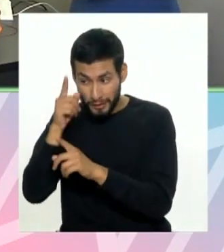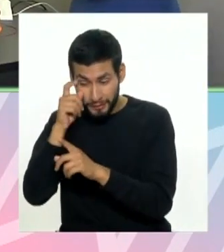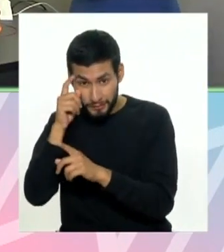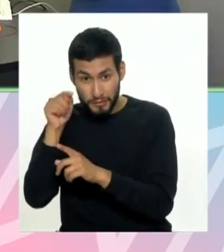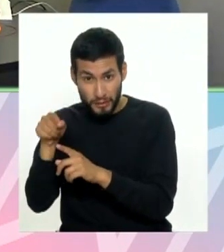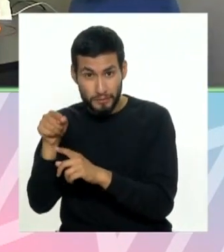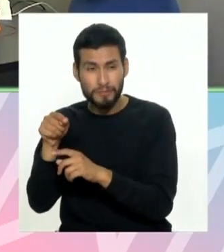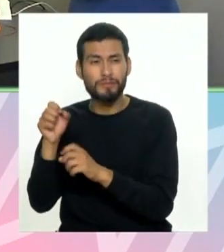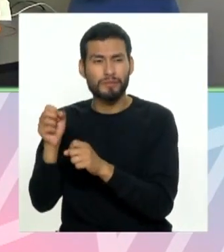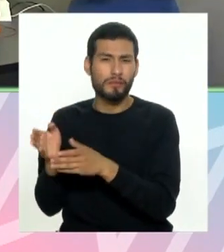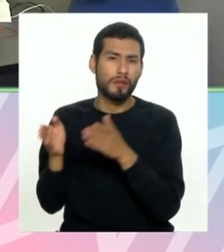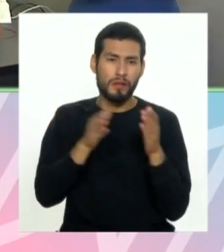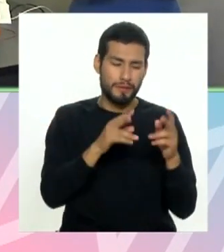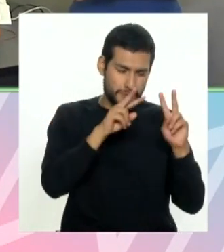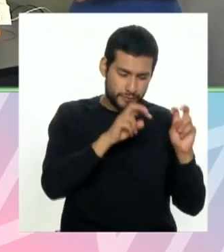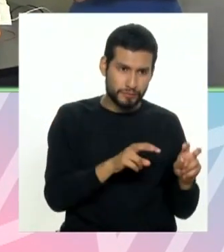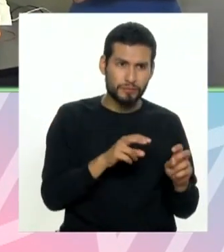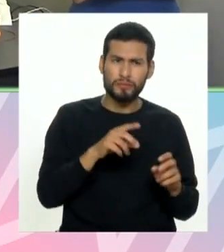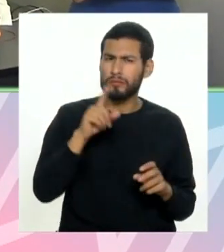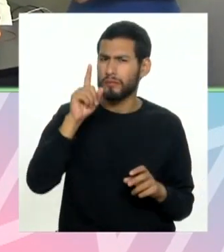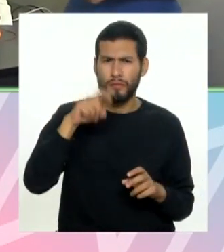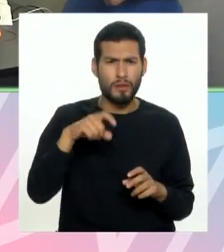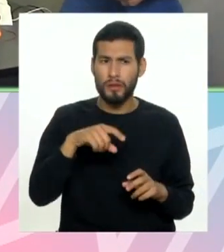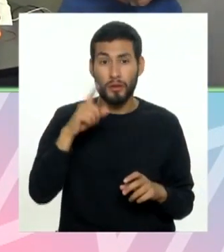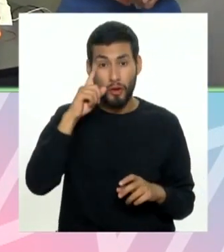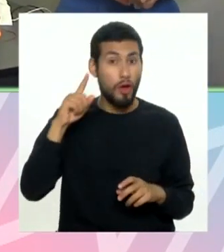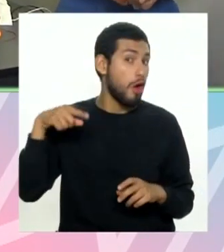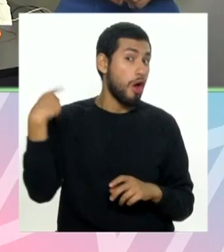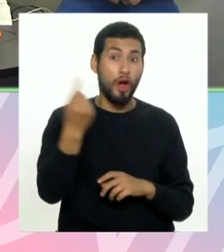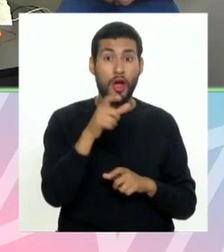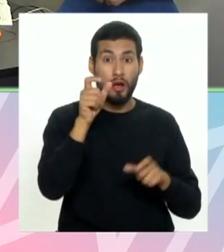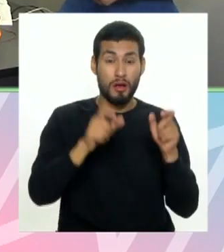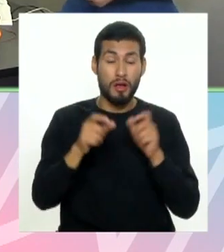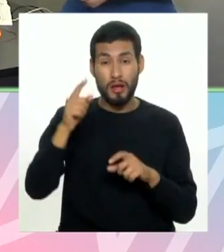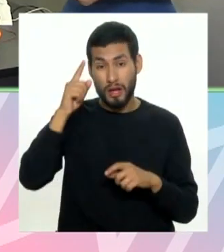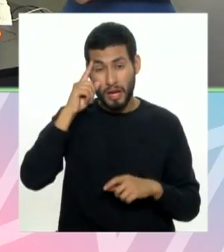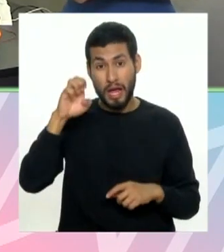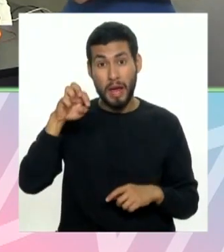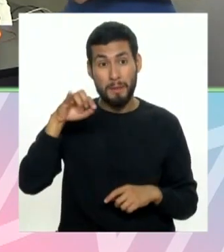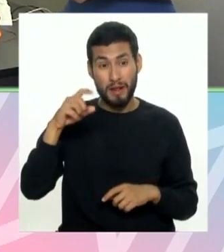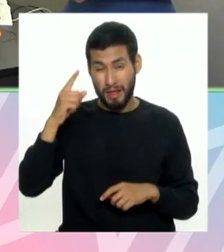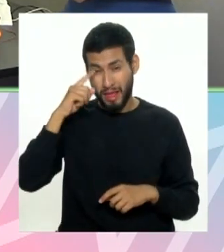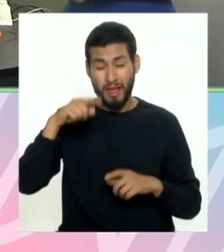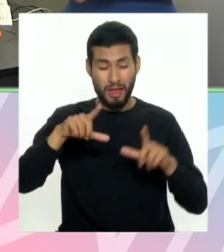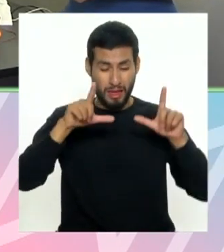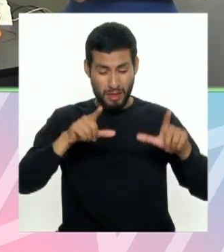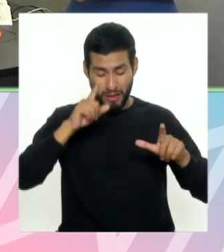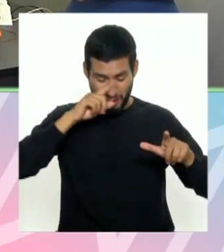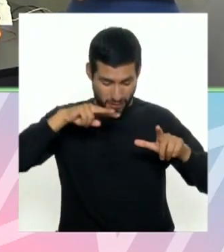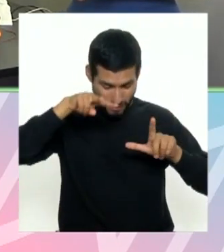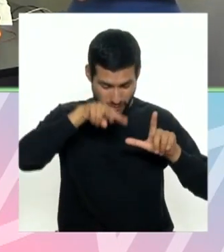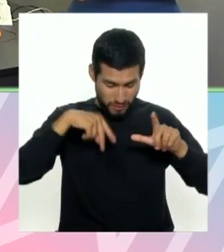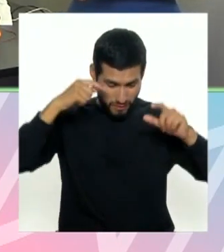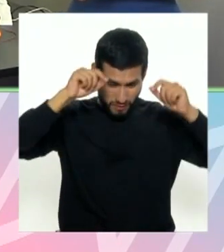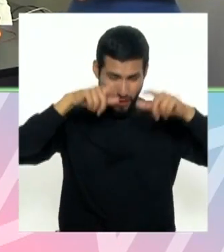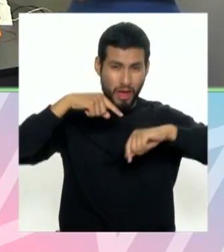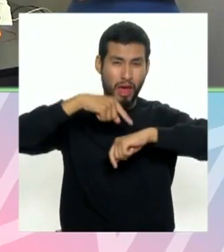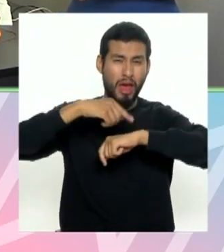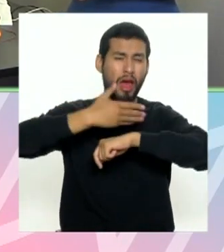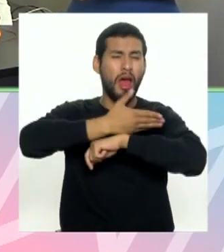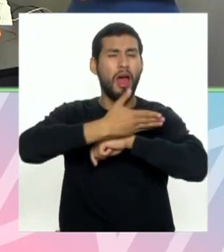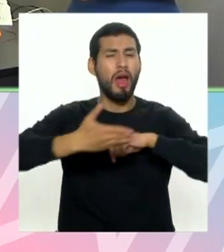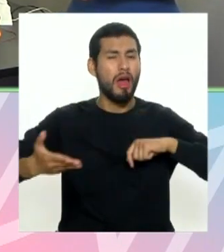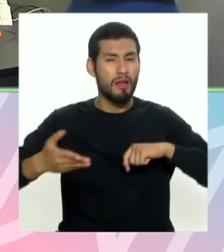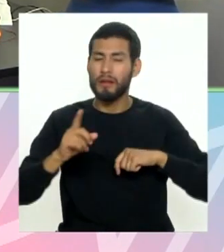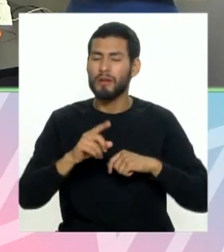clínica, hacemos el estudio. No es necesario para todos los pacientes que tienen epilepsia hacer un videoelectroencefalograma prolongado.